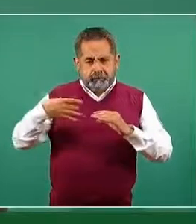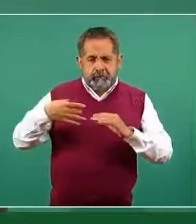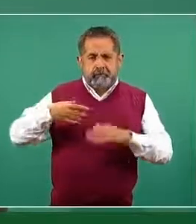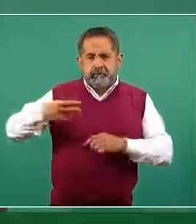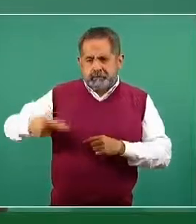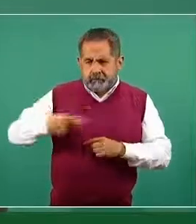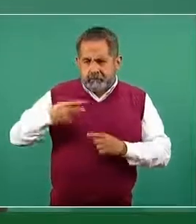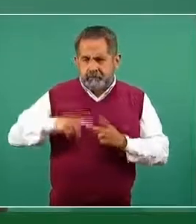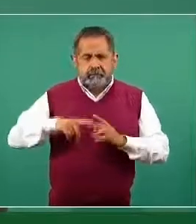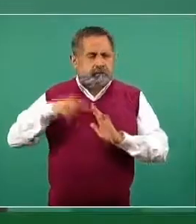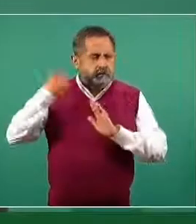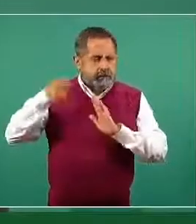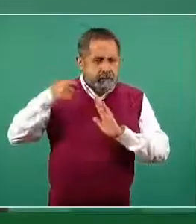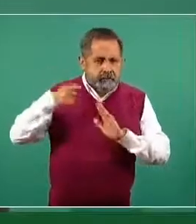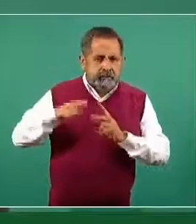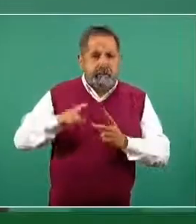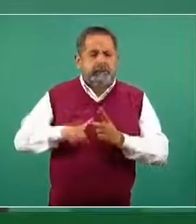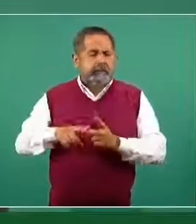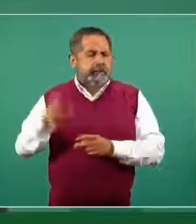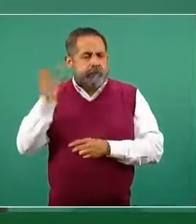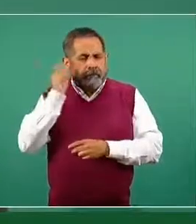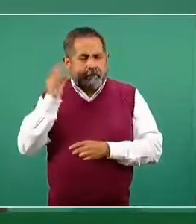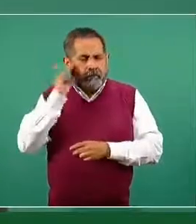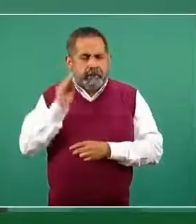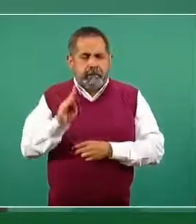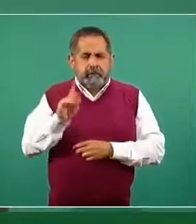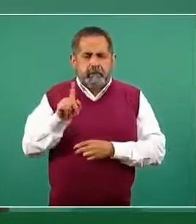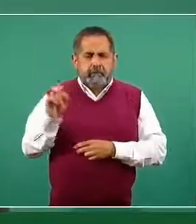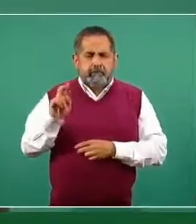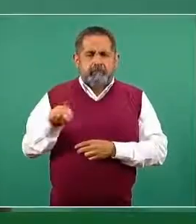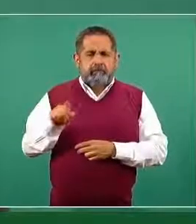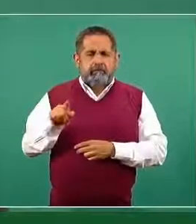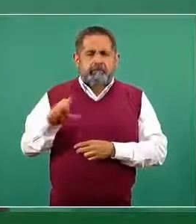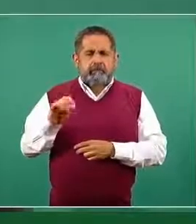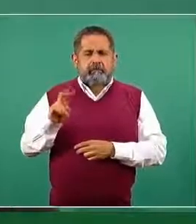videos, audios a